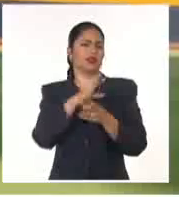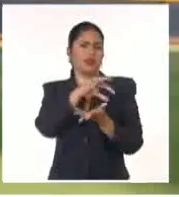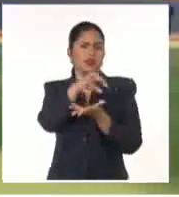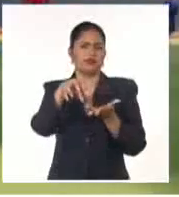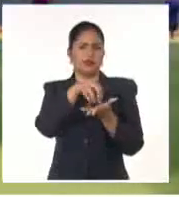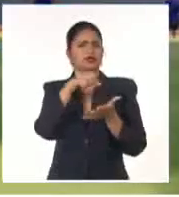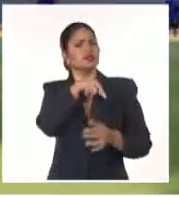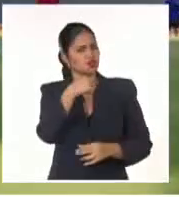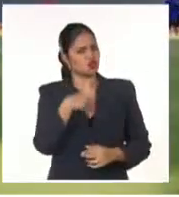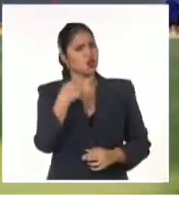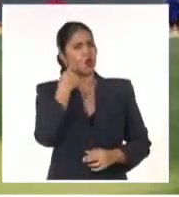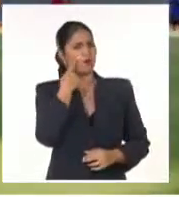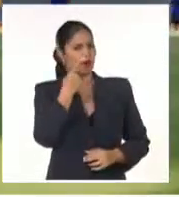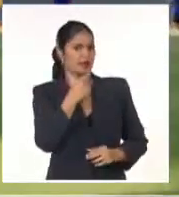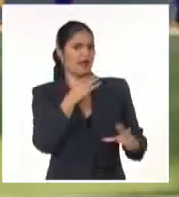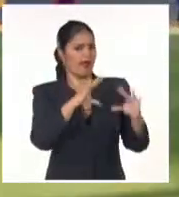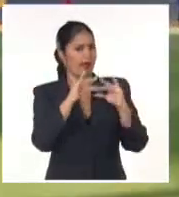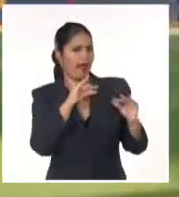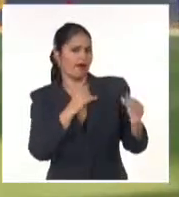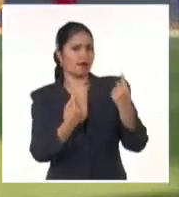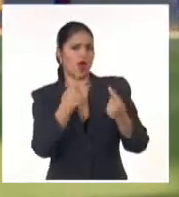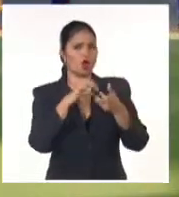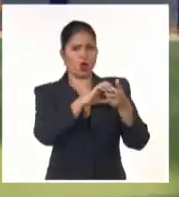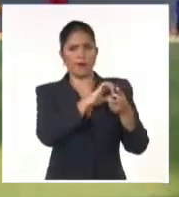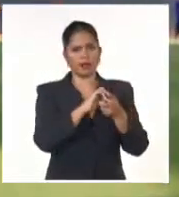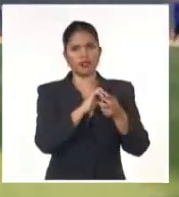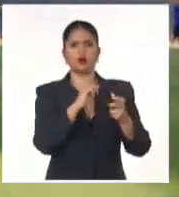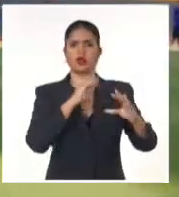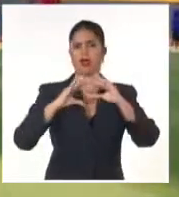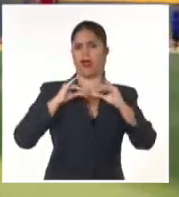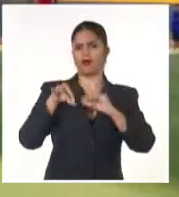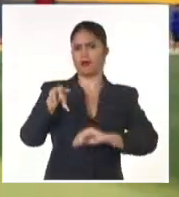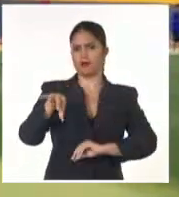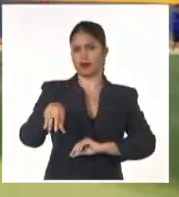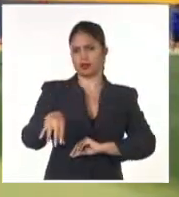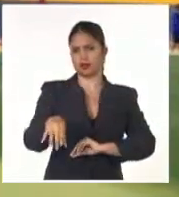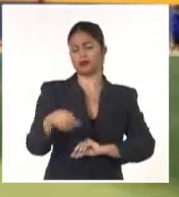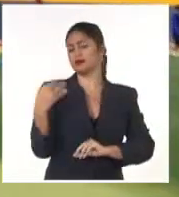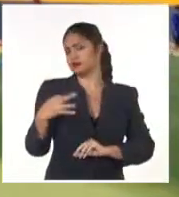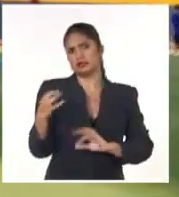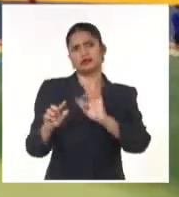juegos, hablaba con algunos, con la gente que era de Río, y me mantuve siempre